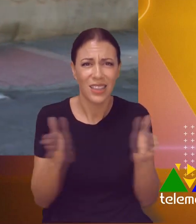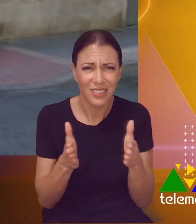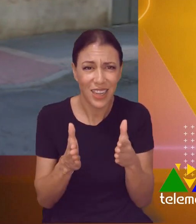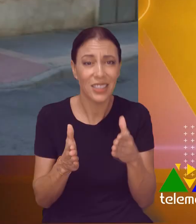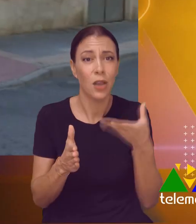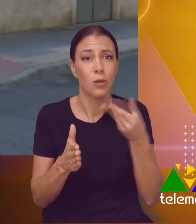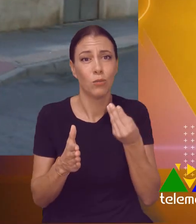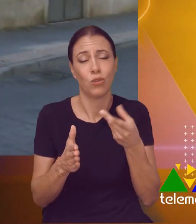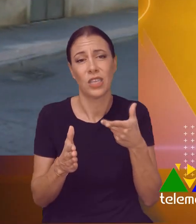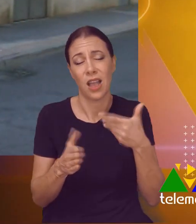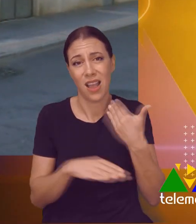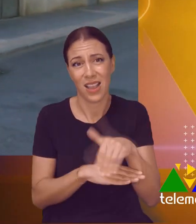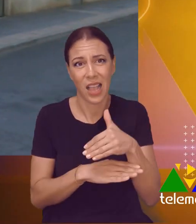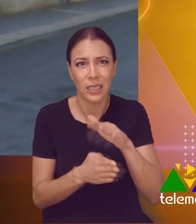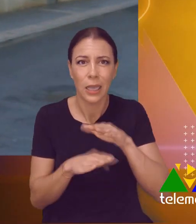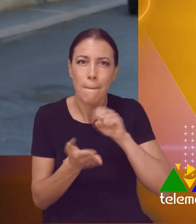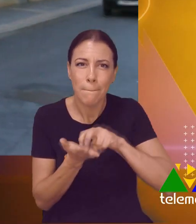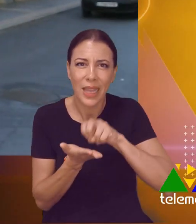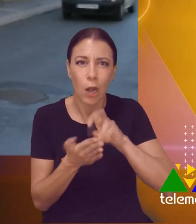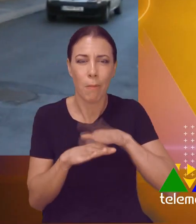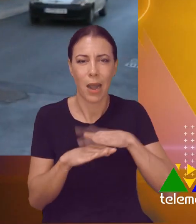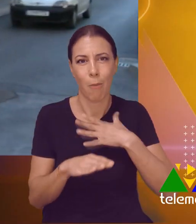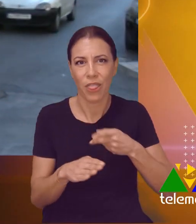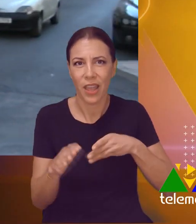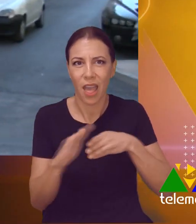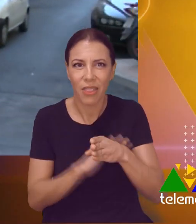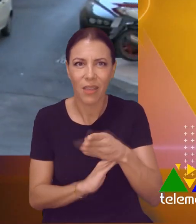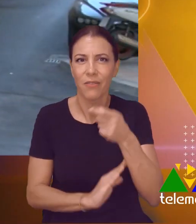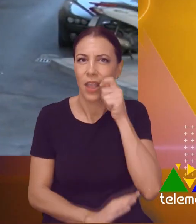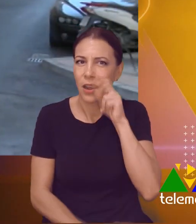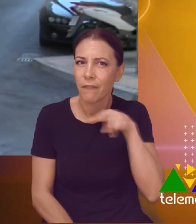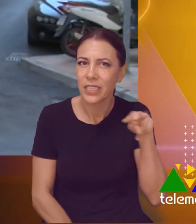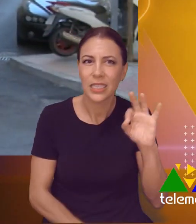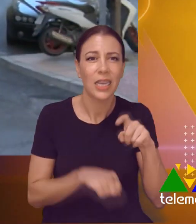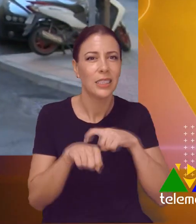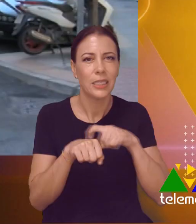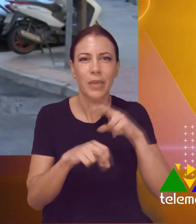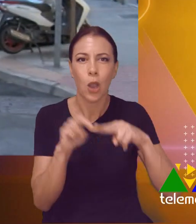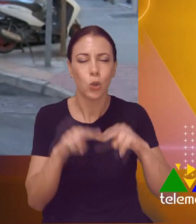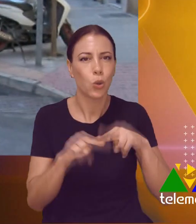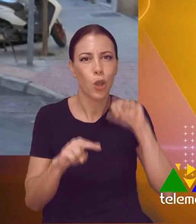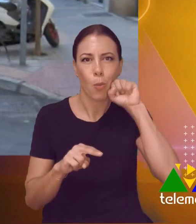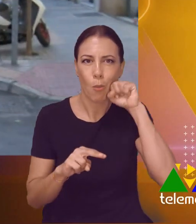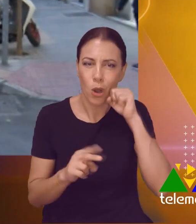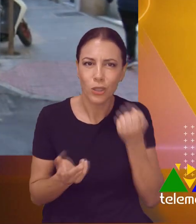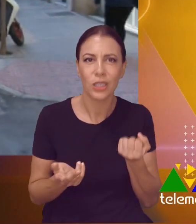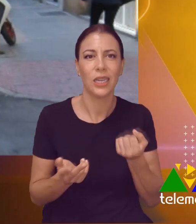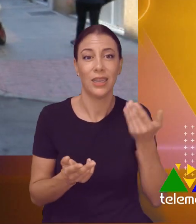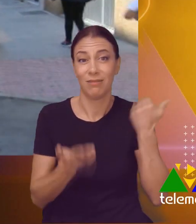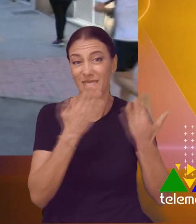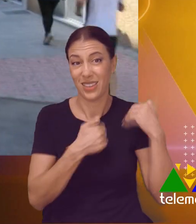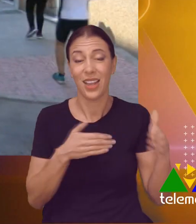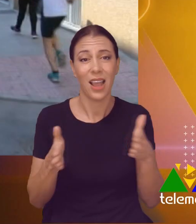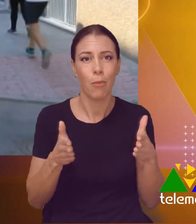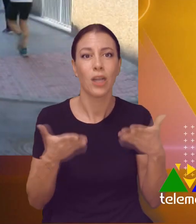para poder visitar, con un tipo de construcción muy típica motrileña de aquella época. Y bueno, hemos llegado al final de